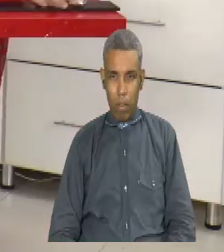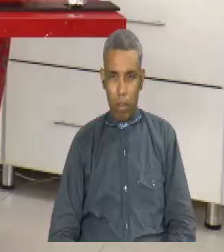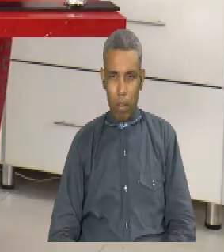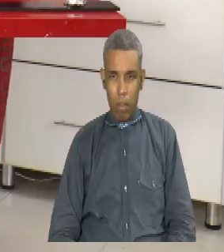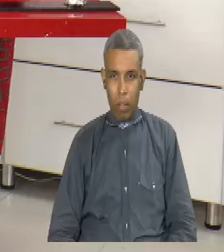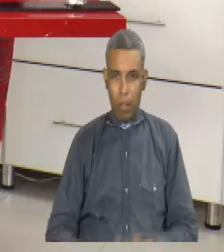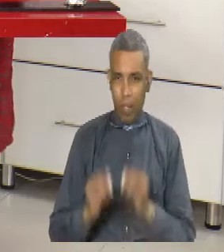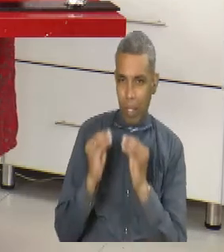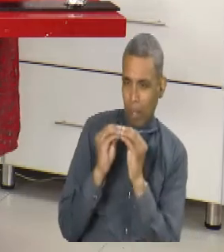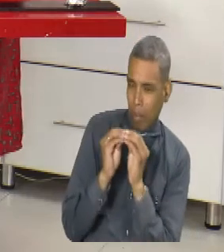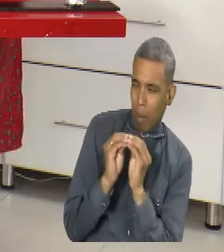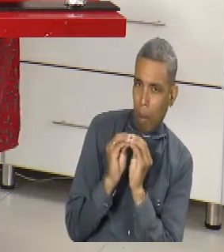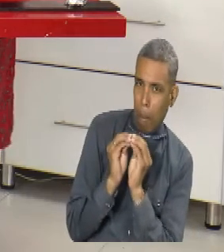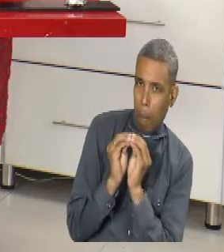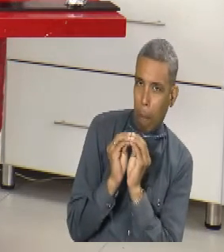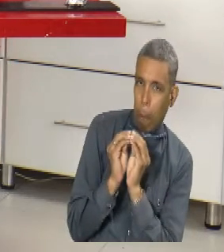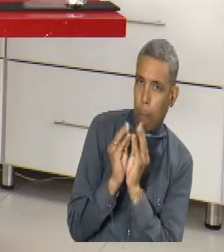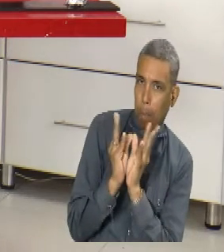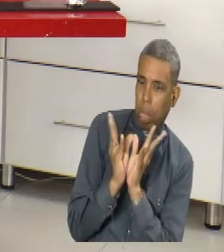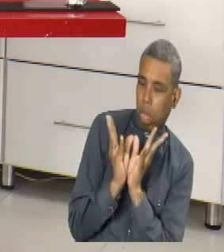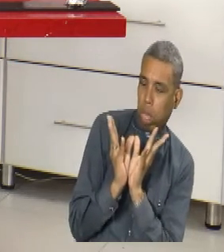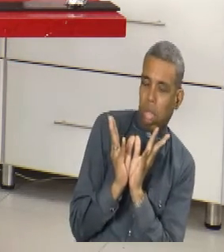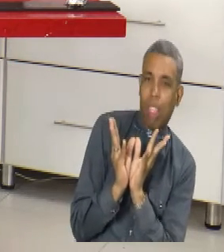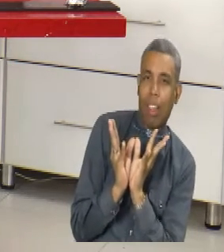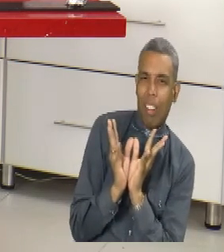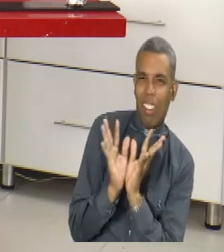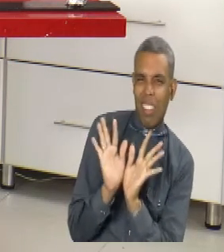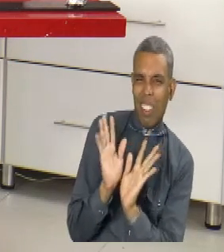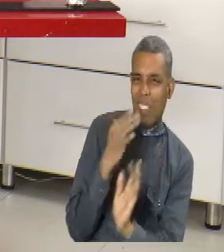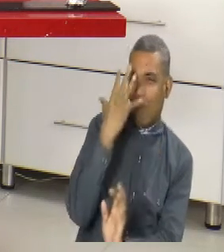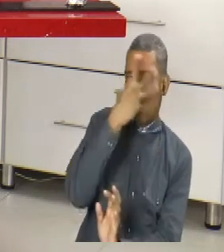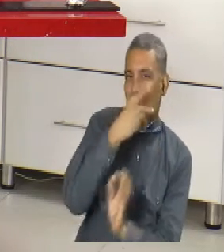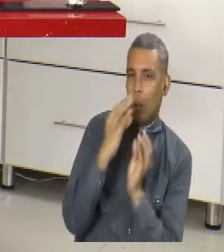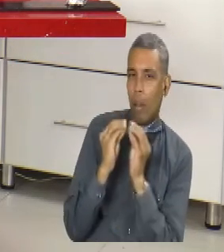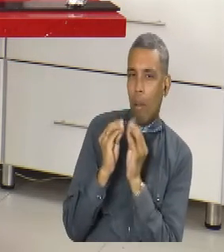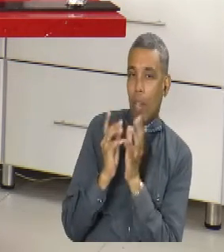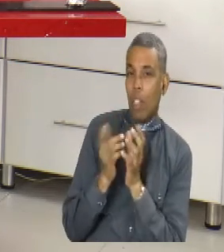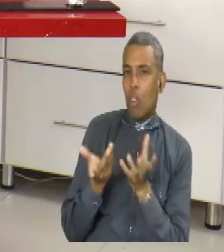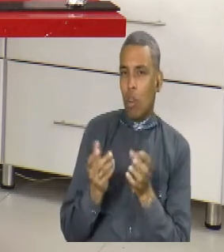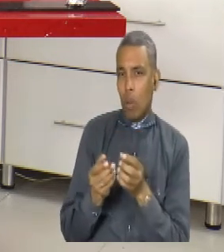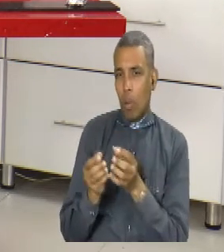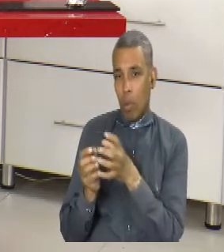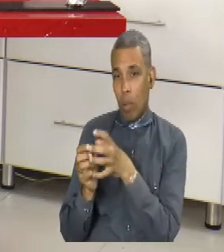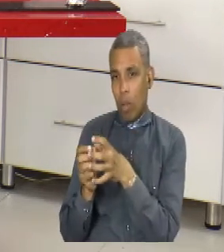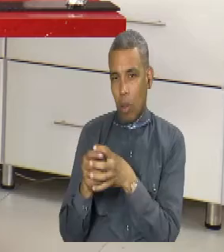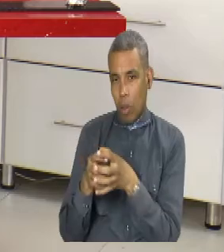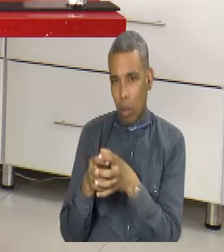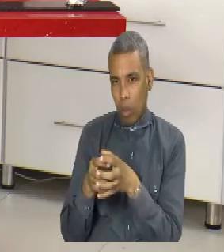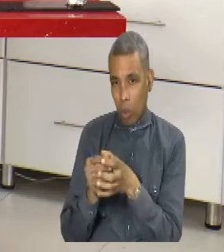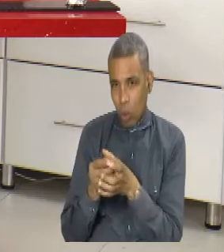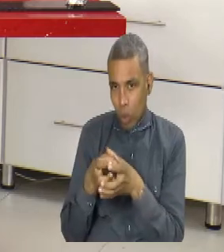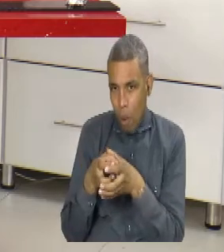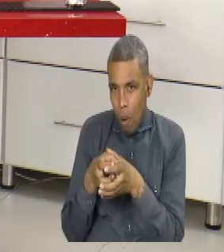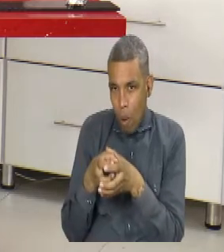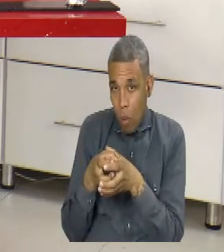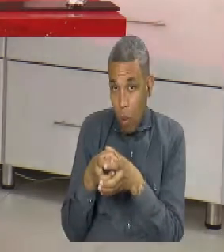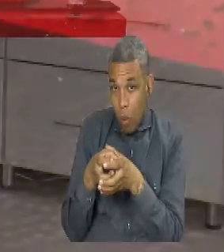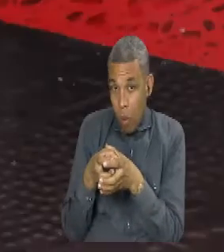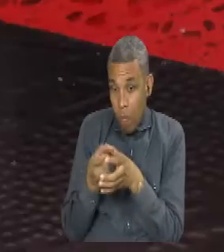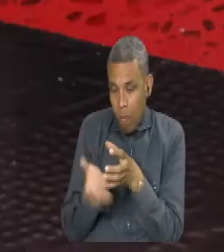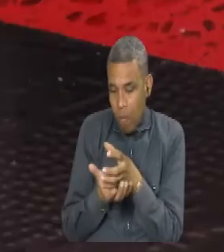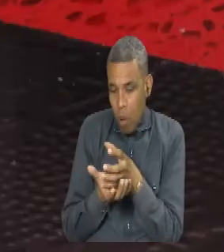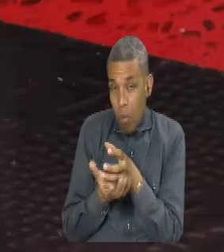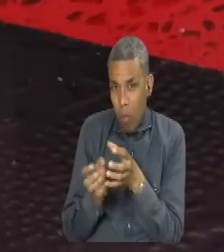las primeras que puse. Igual, si no las van a servir de una vez en casa cuando las estén haciendo, es solo